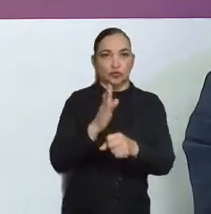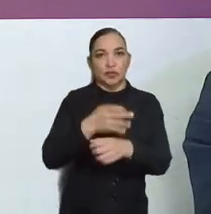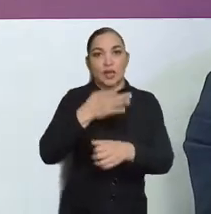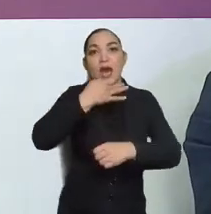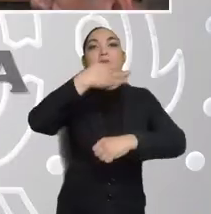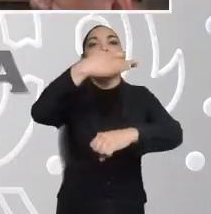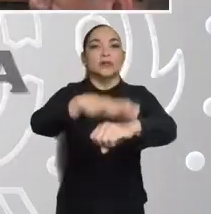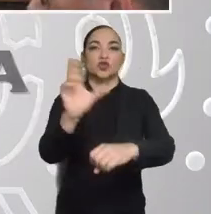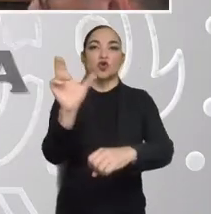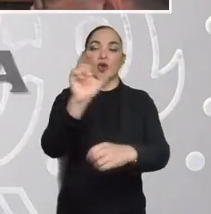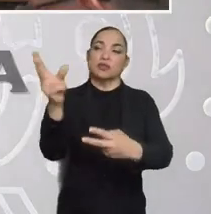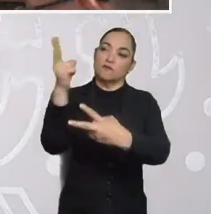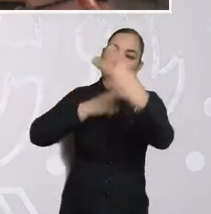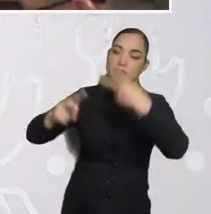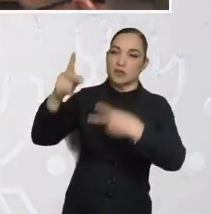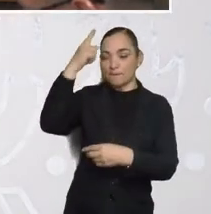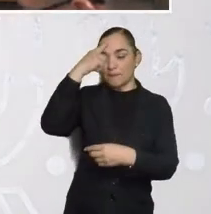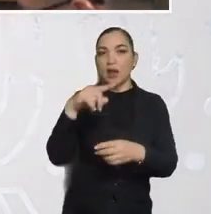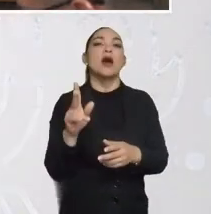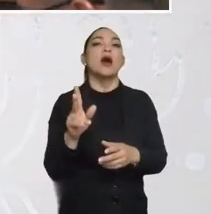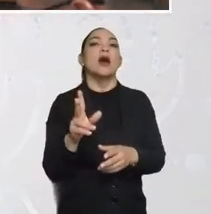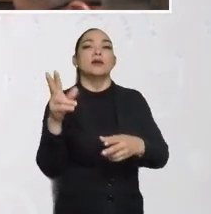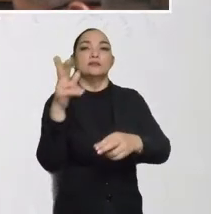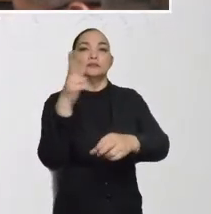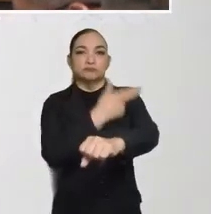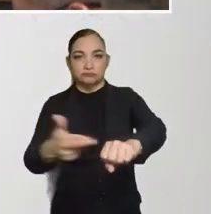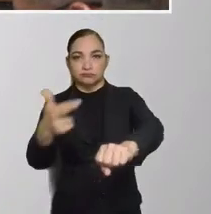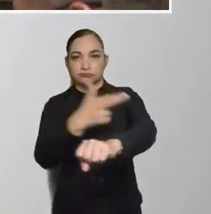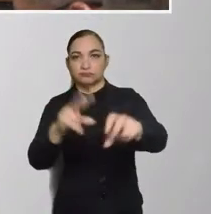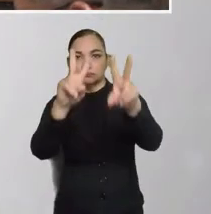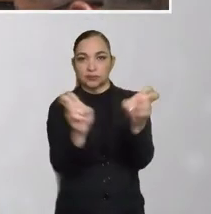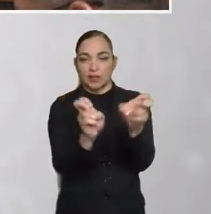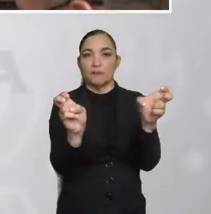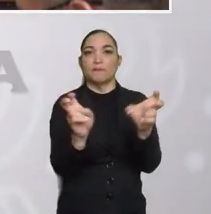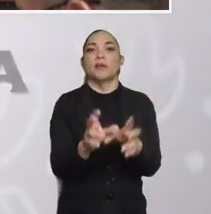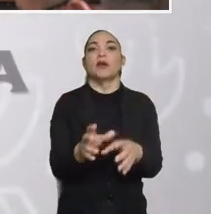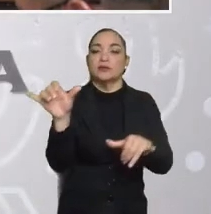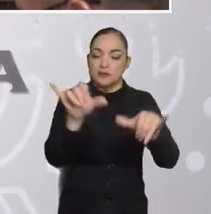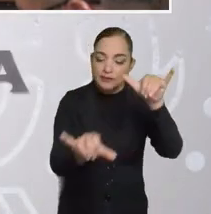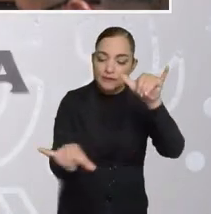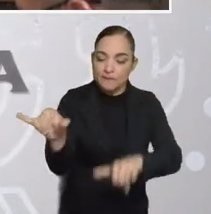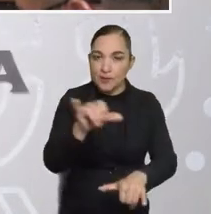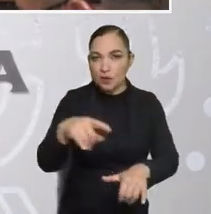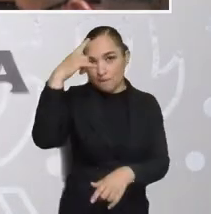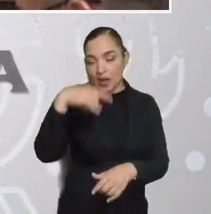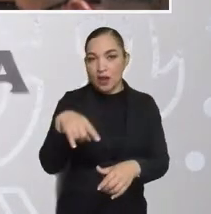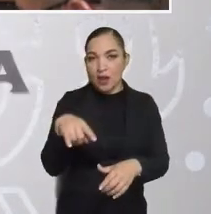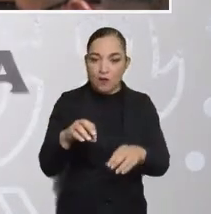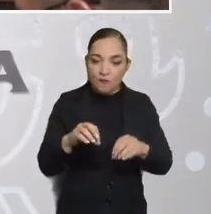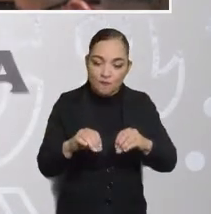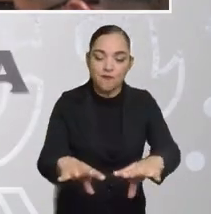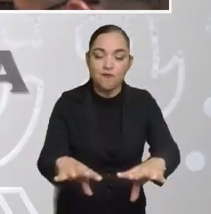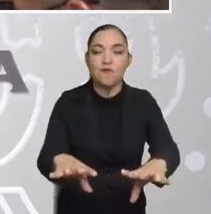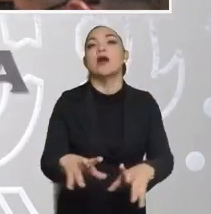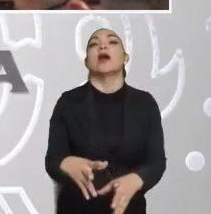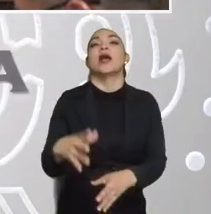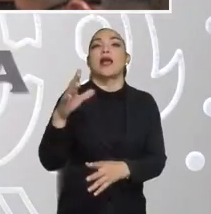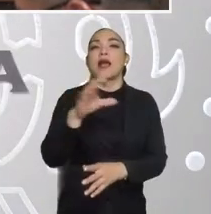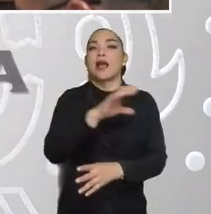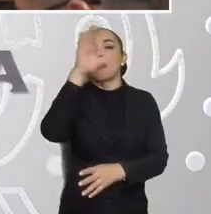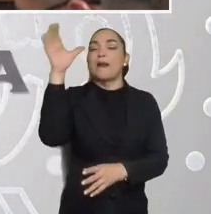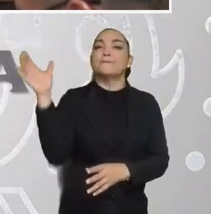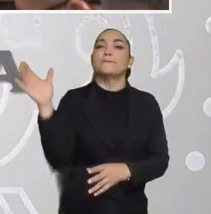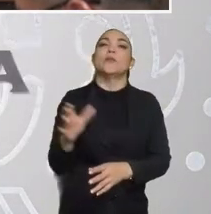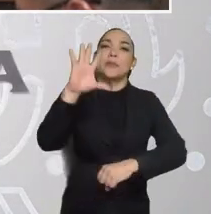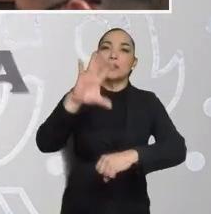tema del fertilizante, las reglas de operación y para que se empiecen a entregar. El tema del permiso único de